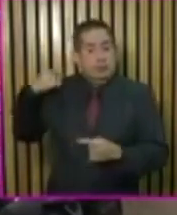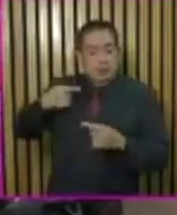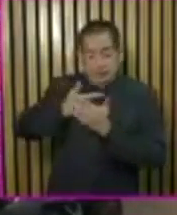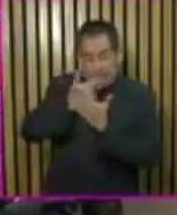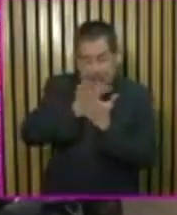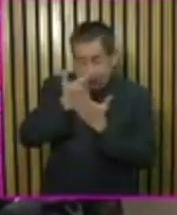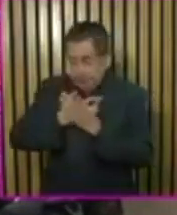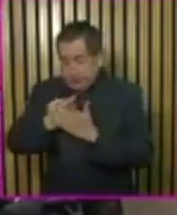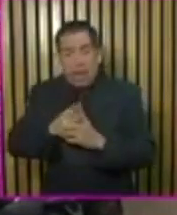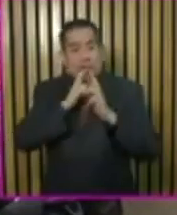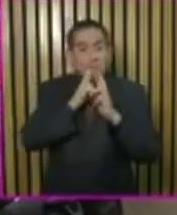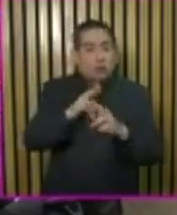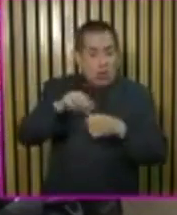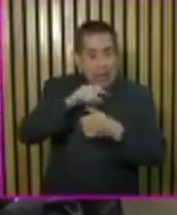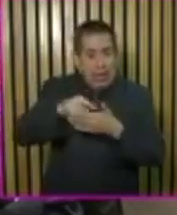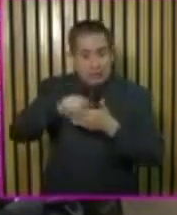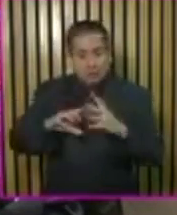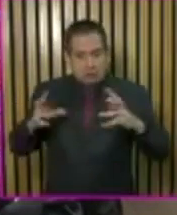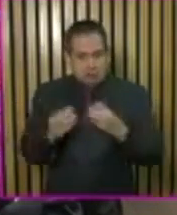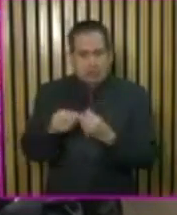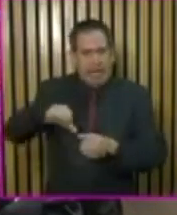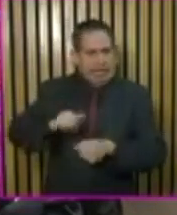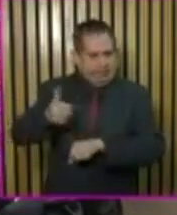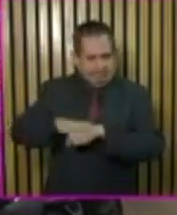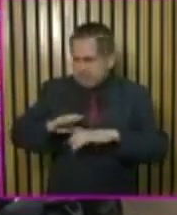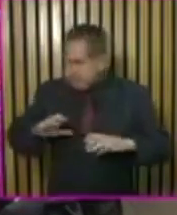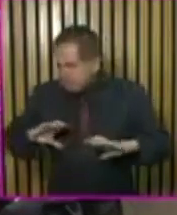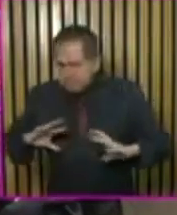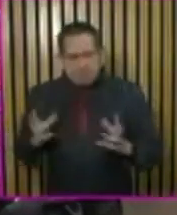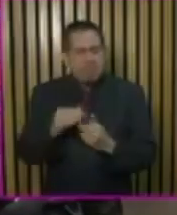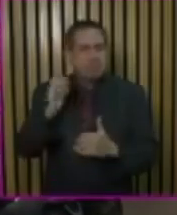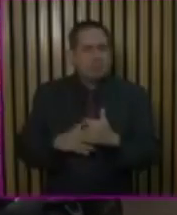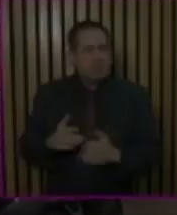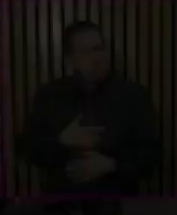del ine apruebe el presupuesto a más tardar en noviembre próximo notimex